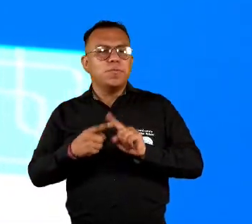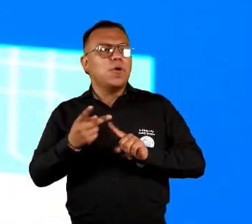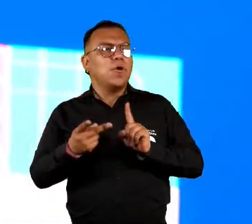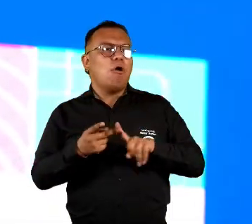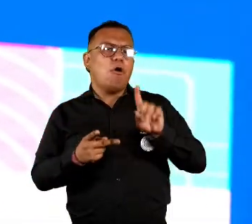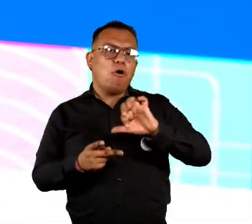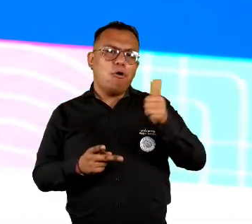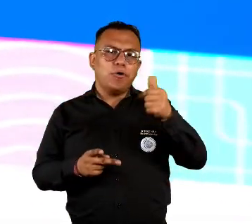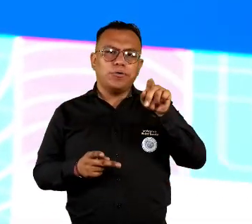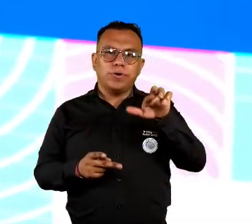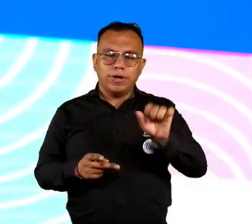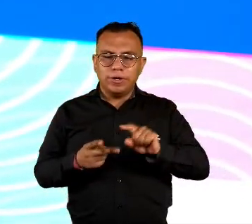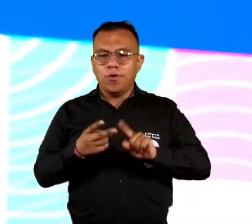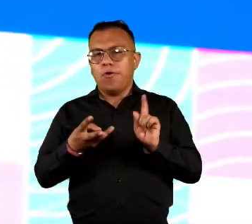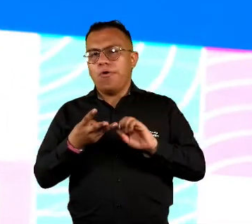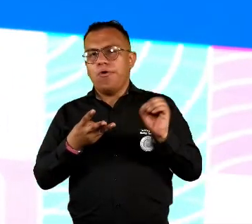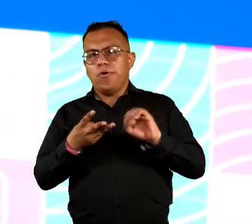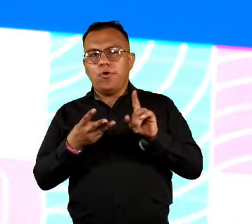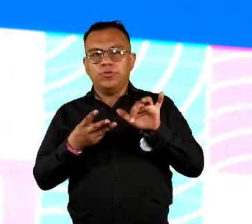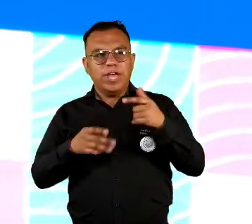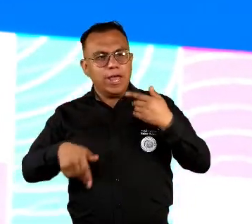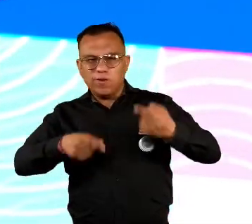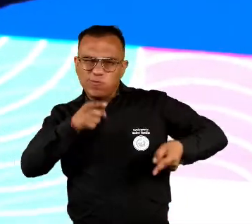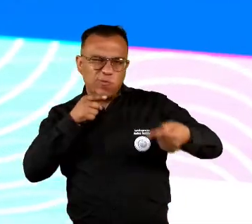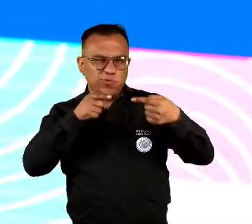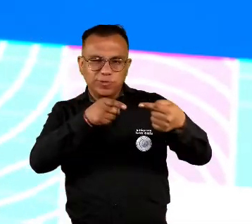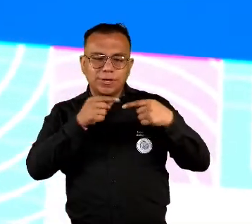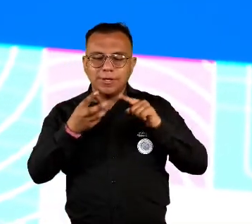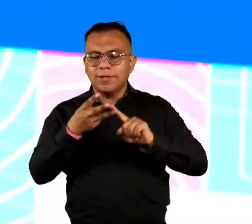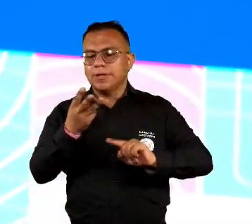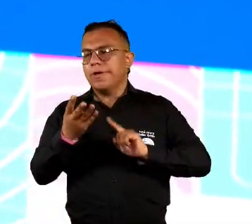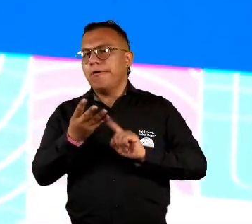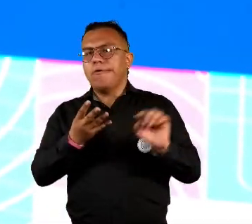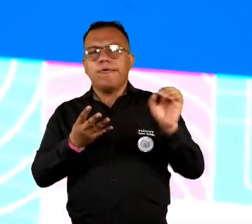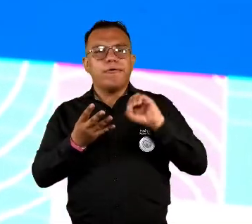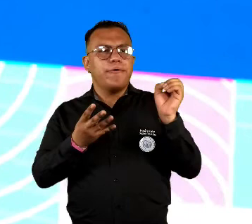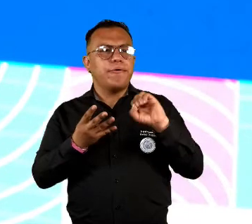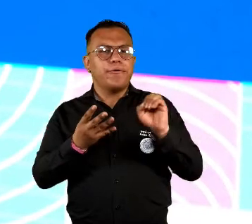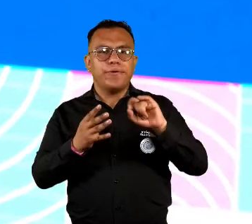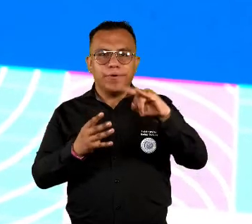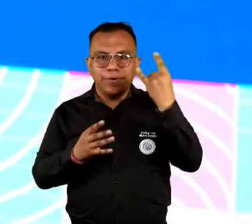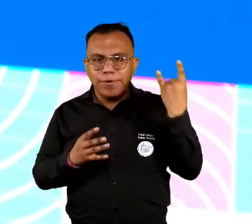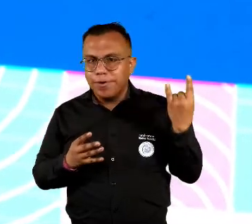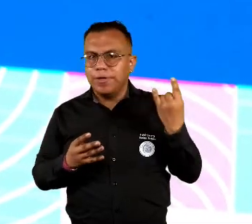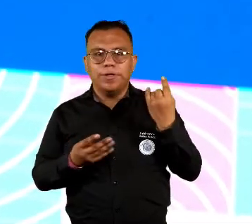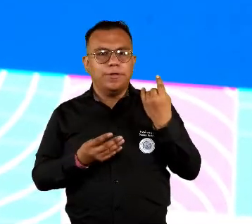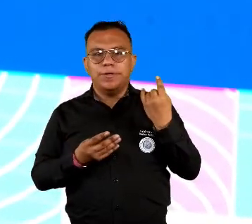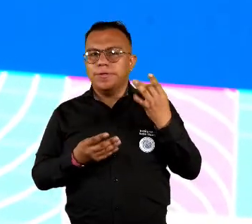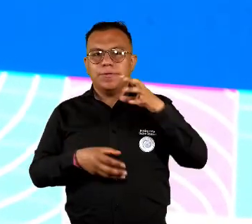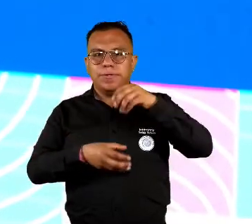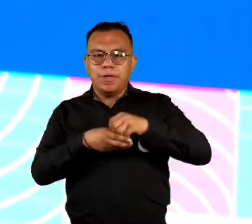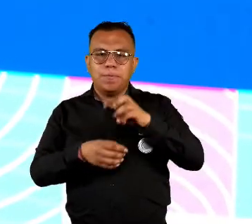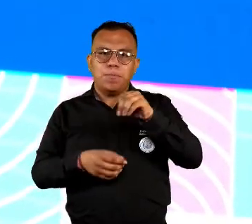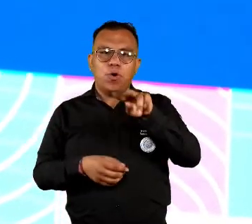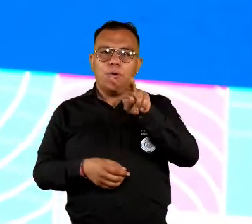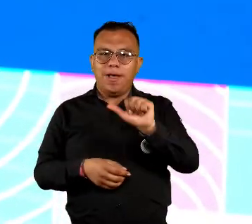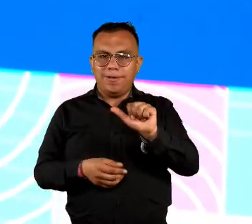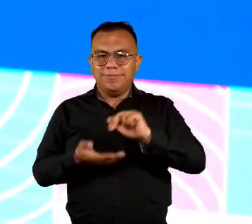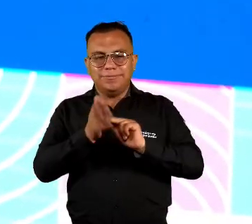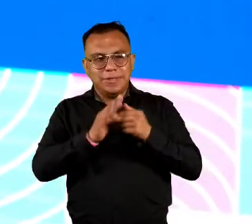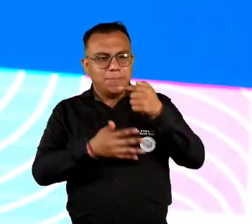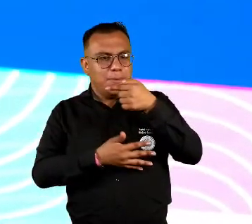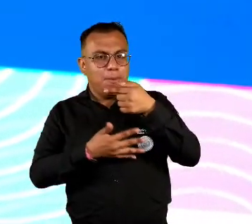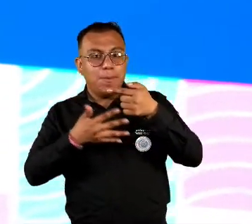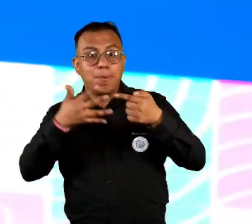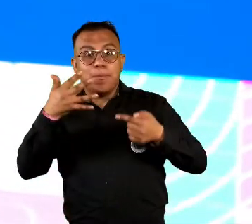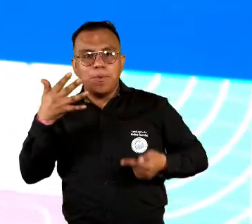de metro Albania o juegos de lucha o juegos para el mercado hiper caso el Mobile hay